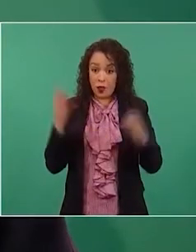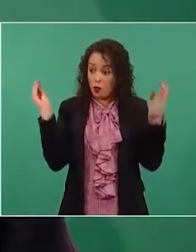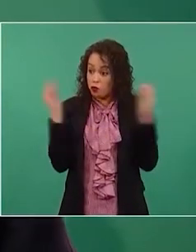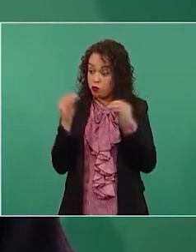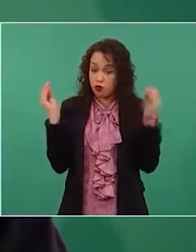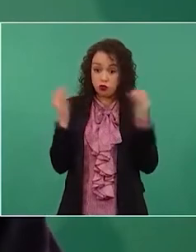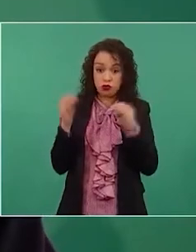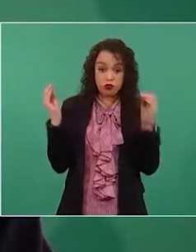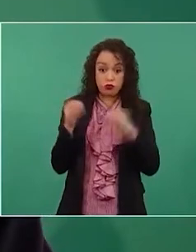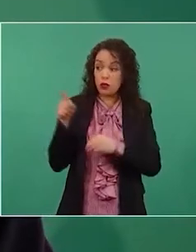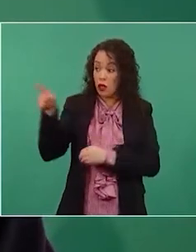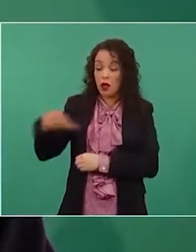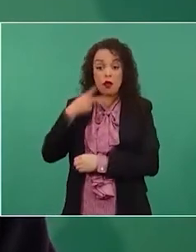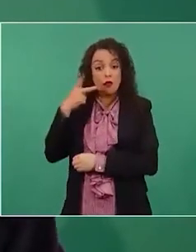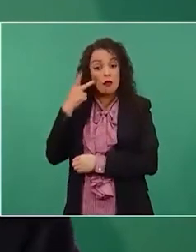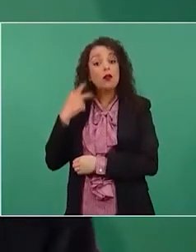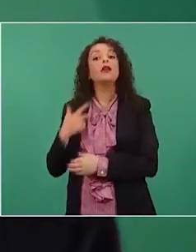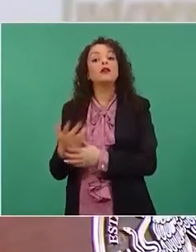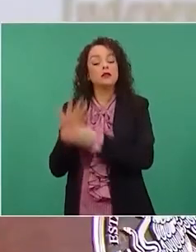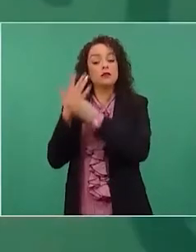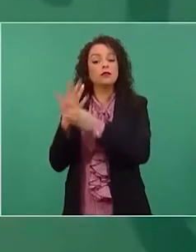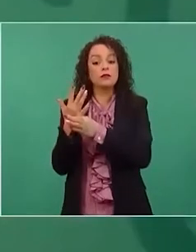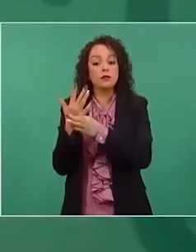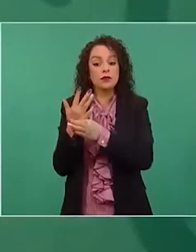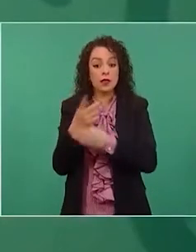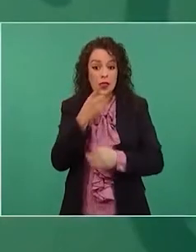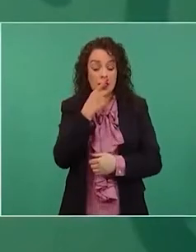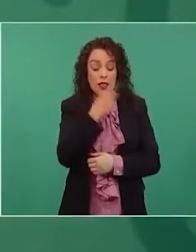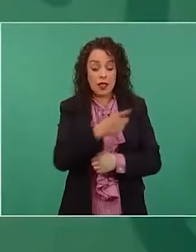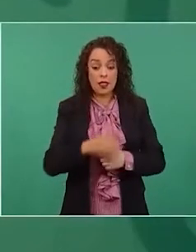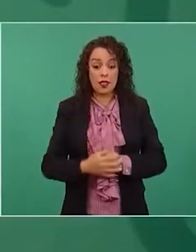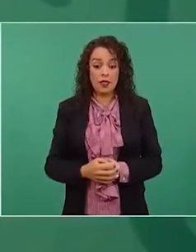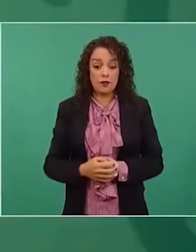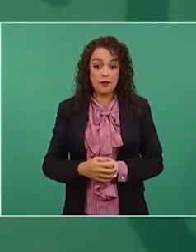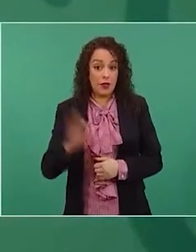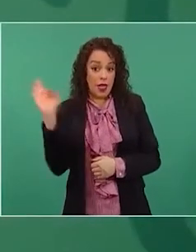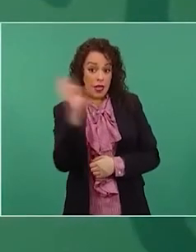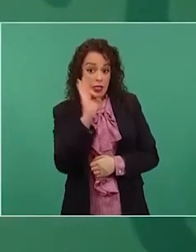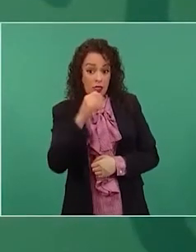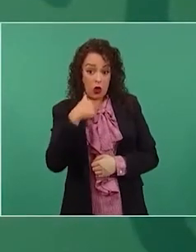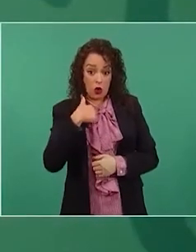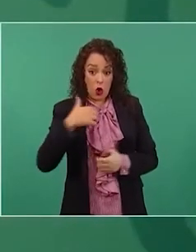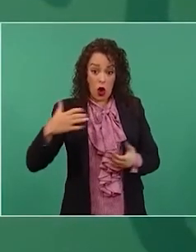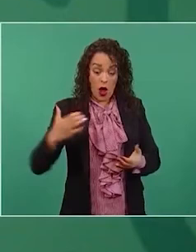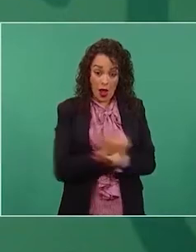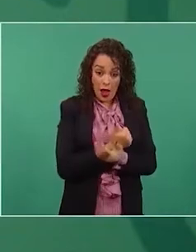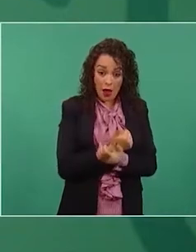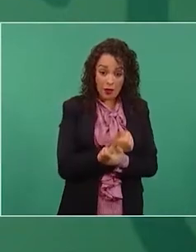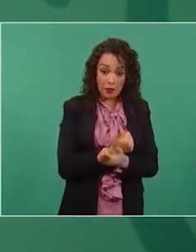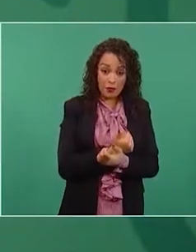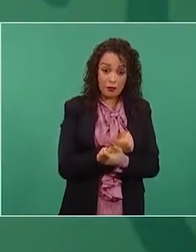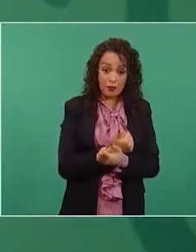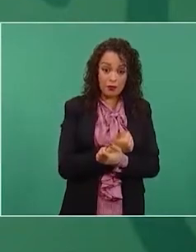planteó, él habló de que si ganaba iba a meter a la cárcel